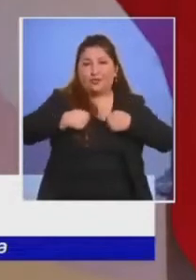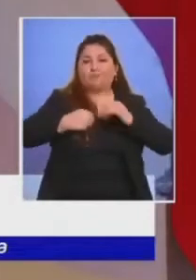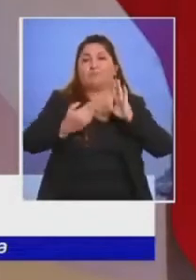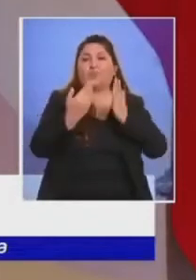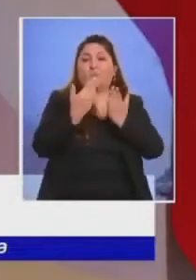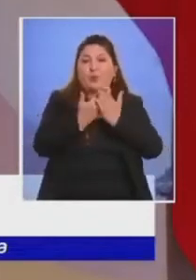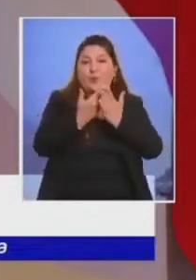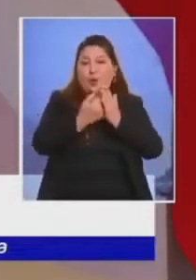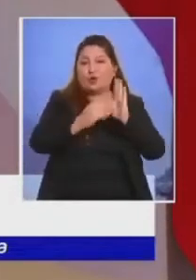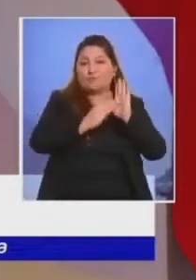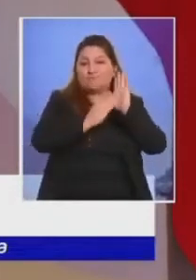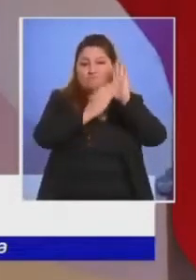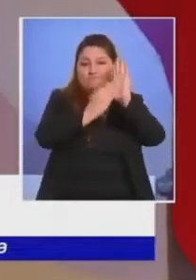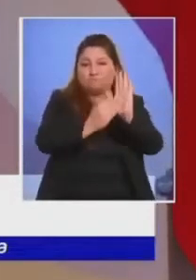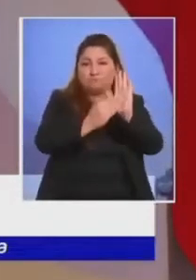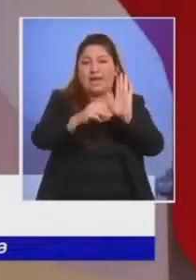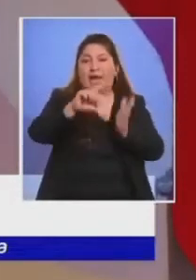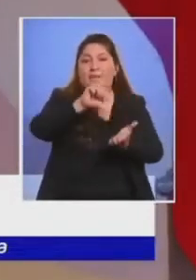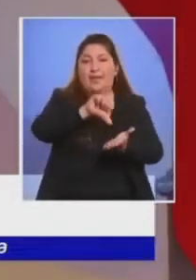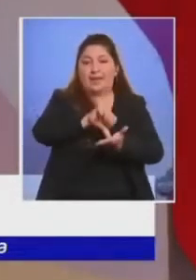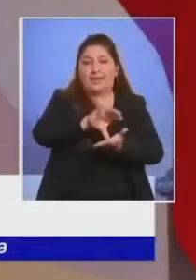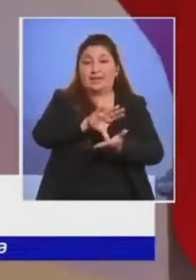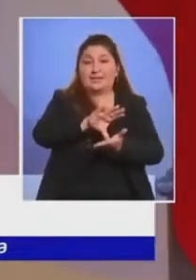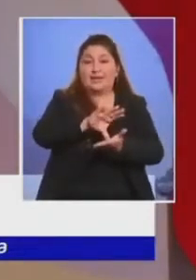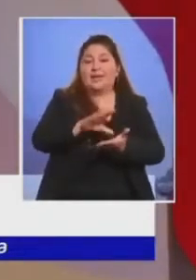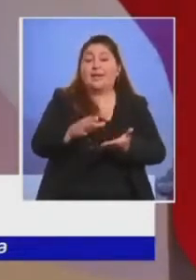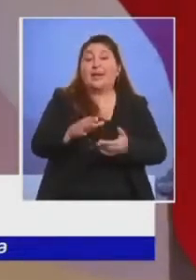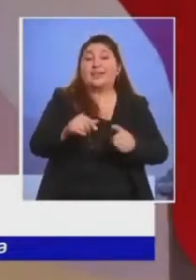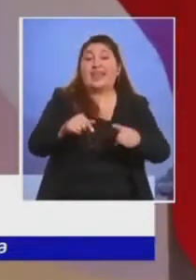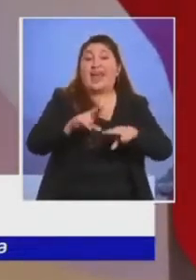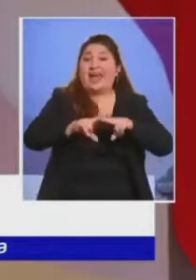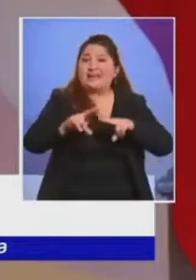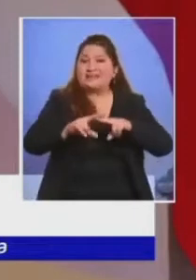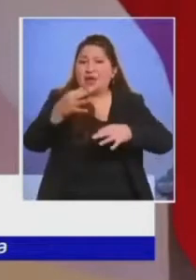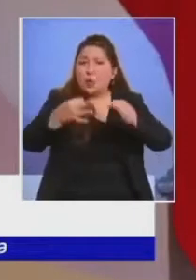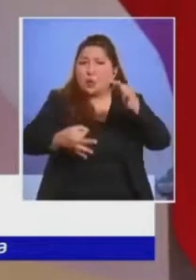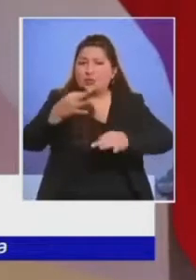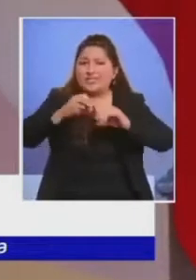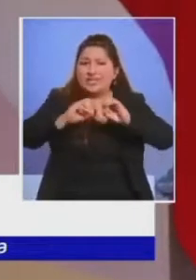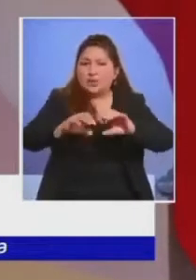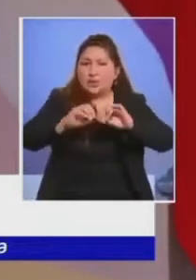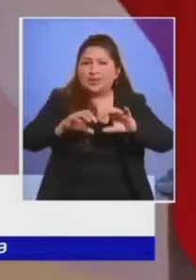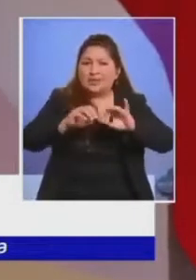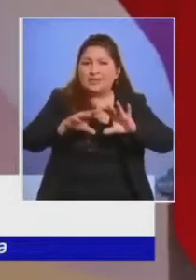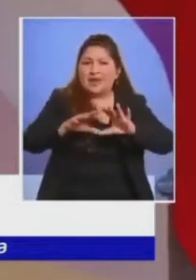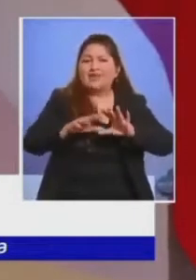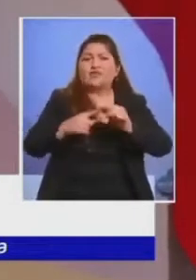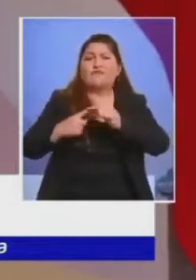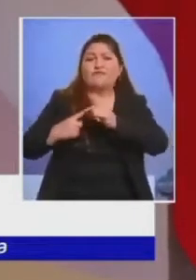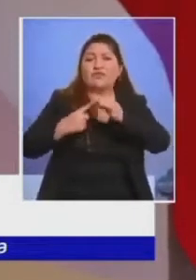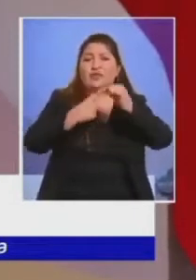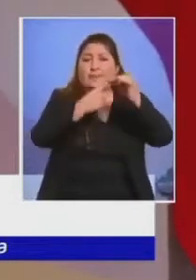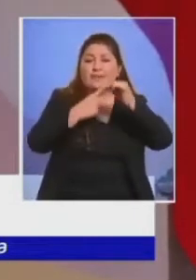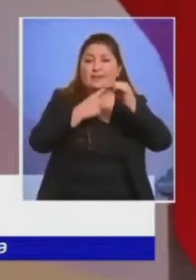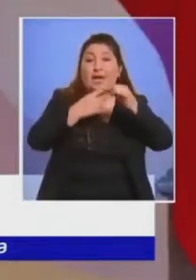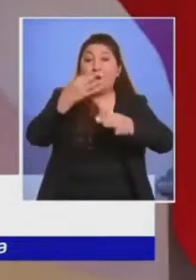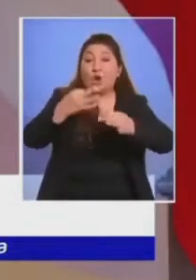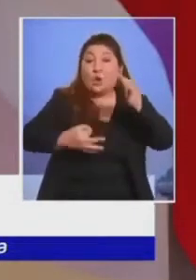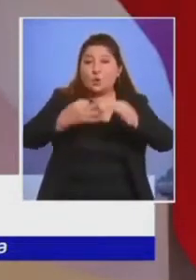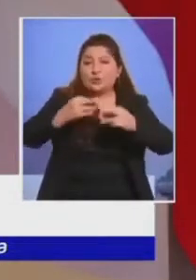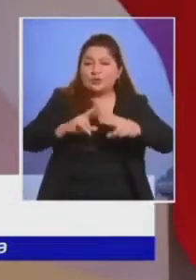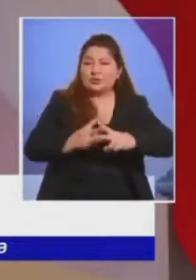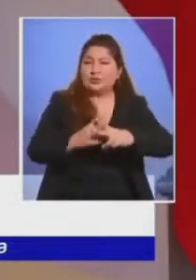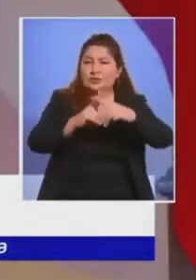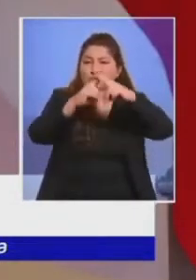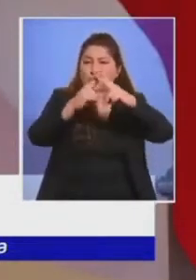partir de mejorar también las trayectorias educativas, de hacer de la justicia educativa un eje fundamental, justicia en el acceso a una infraestructura de